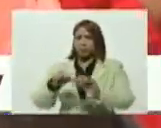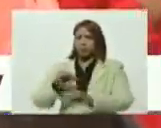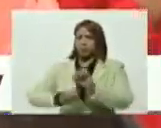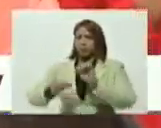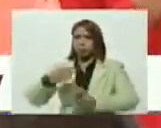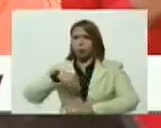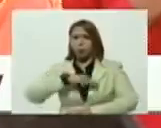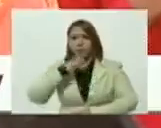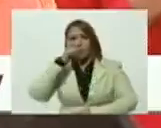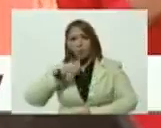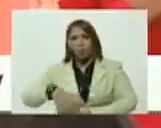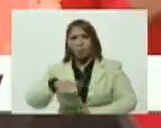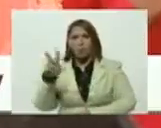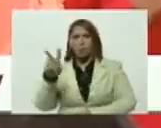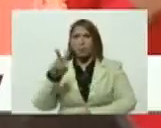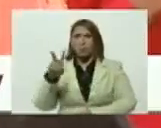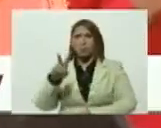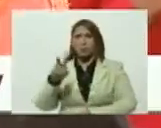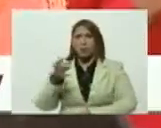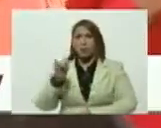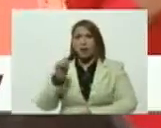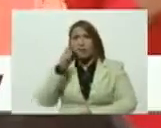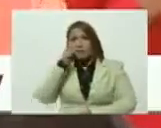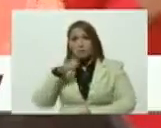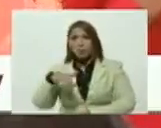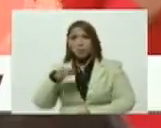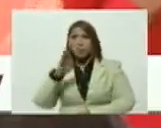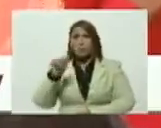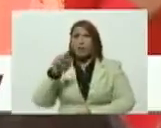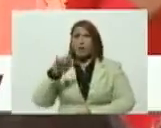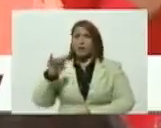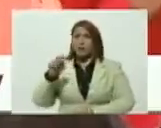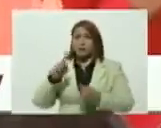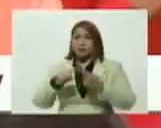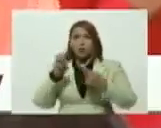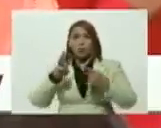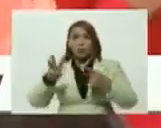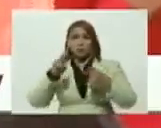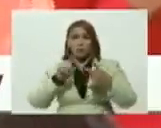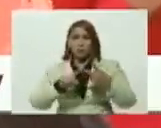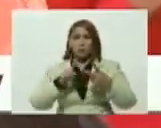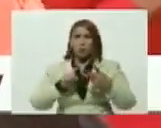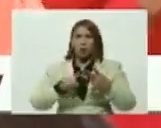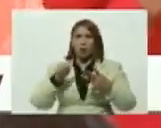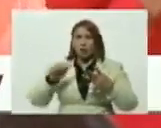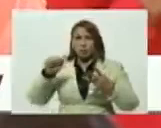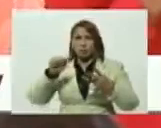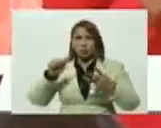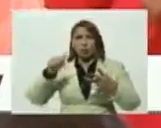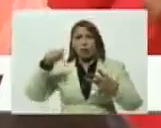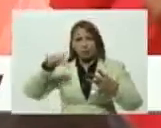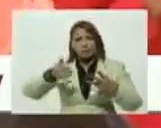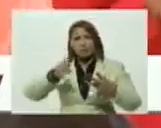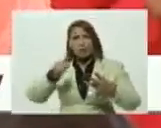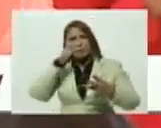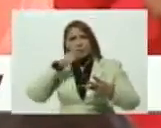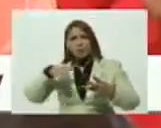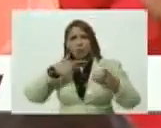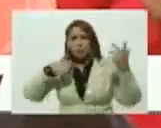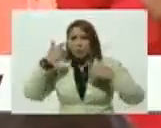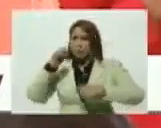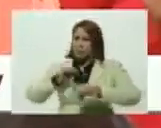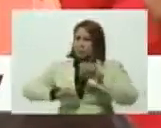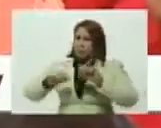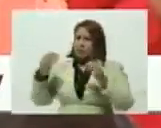pueblo venezolano, que ya está el pueblo barí, que ya está el pueblo guayú, que ya está el pueblo alijuna, pero aquí está el pueblo de Chávez